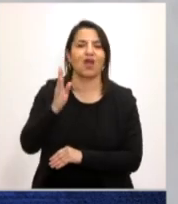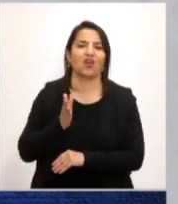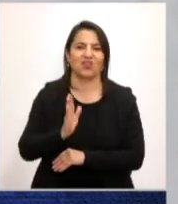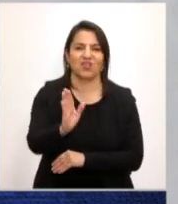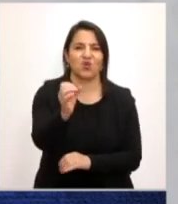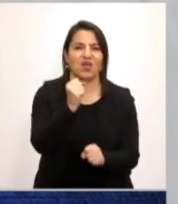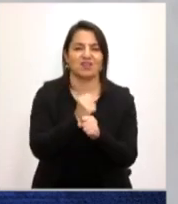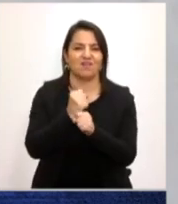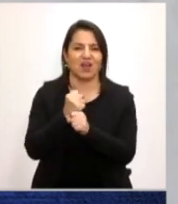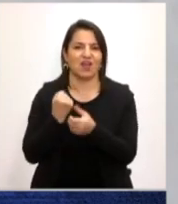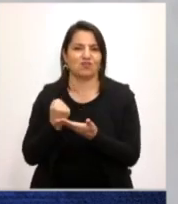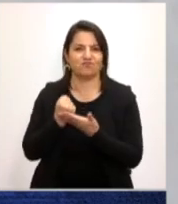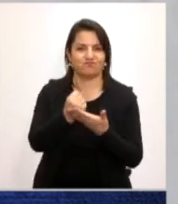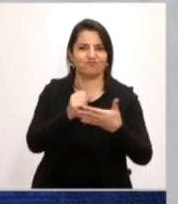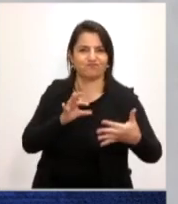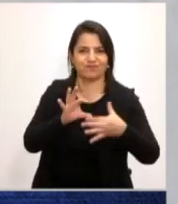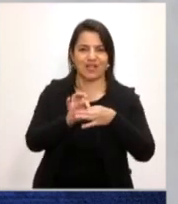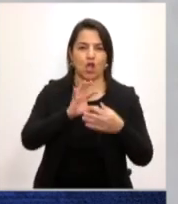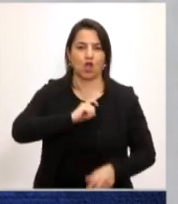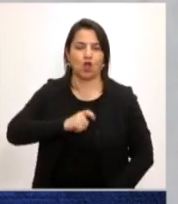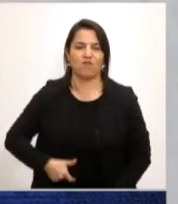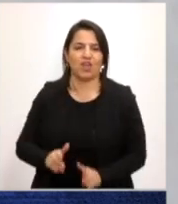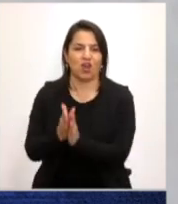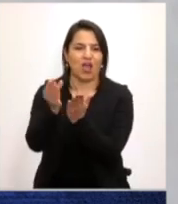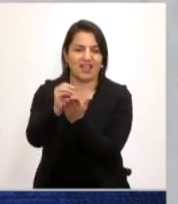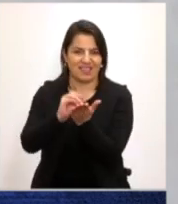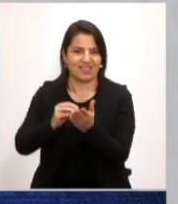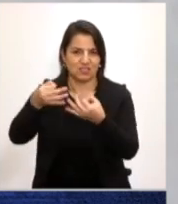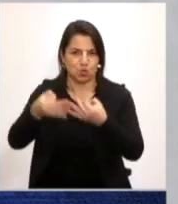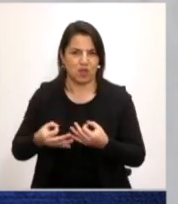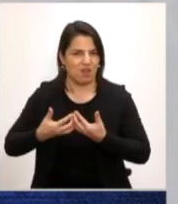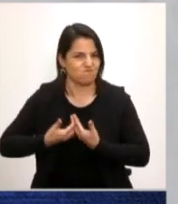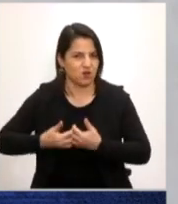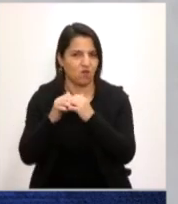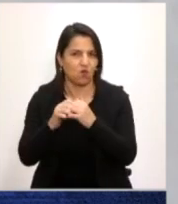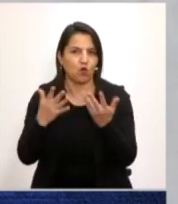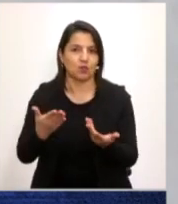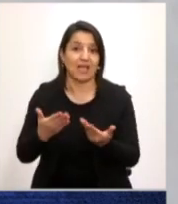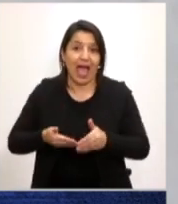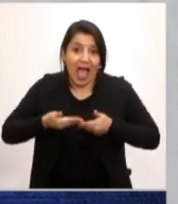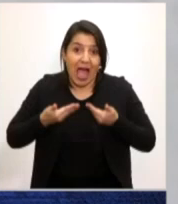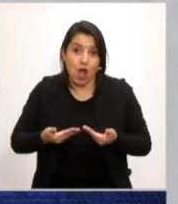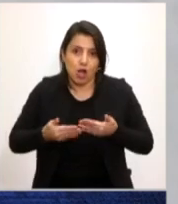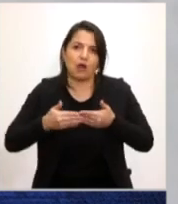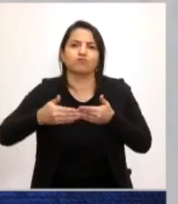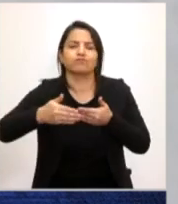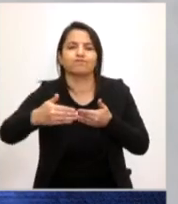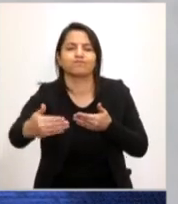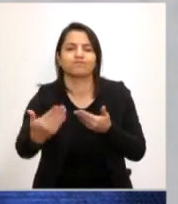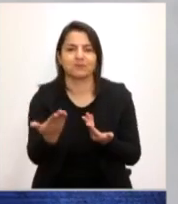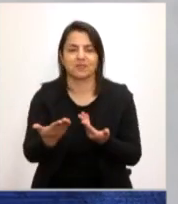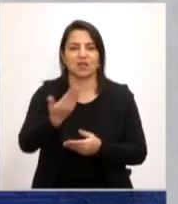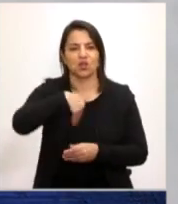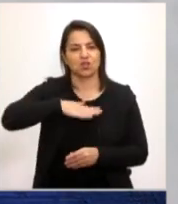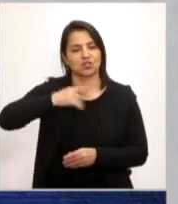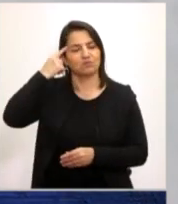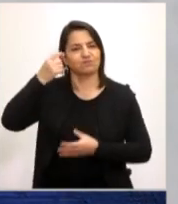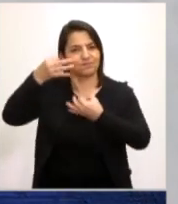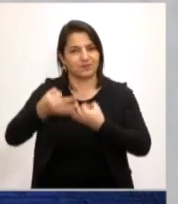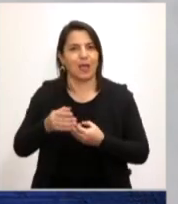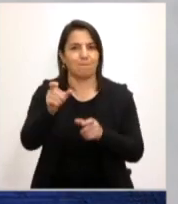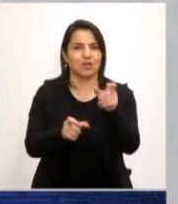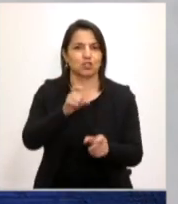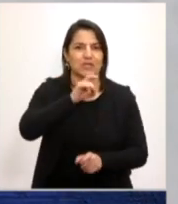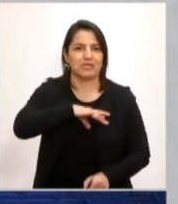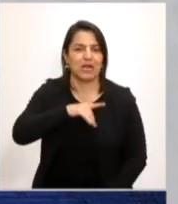colaboración con el Gobierno en una agenda de seguridad robusta a corto y mediano plazo, porque tenemos la convicción de que las chilenas y